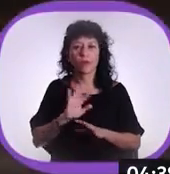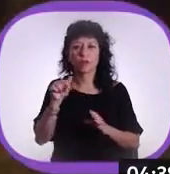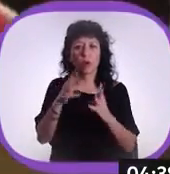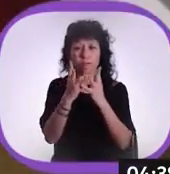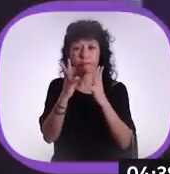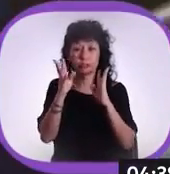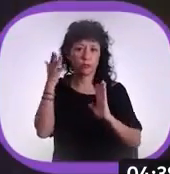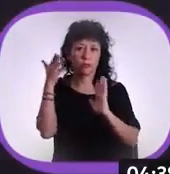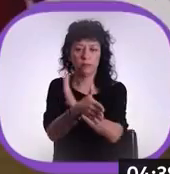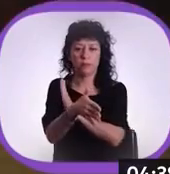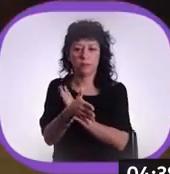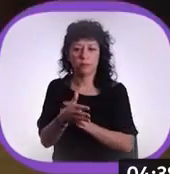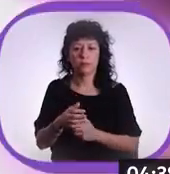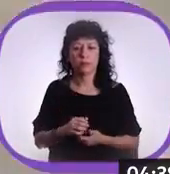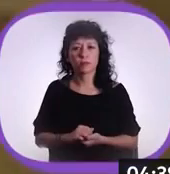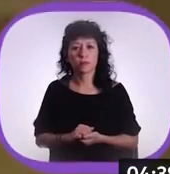misión.